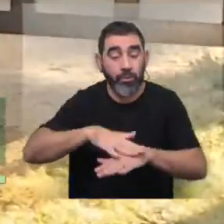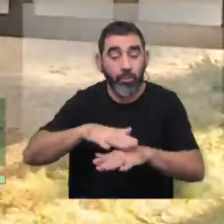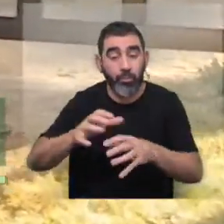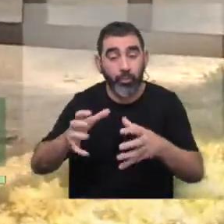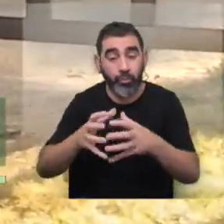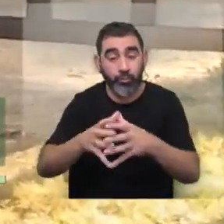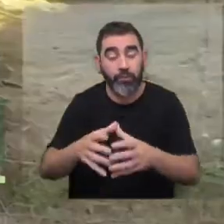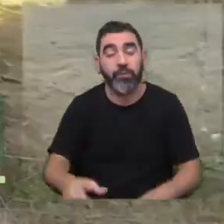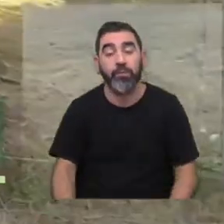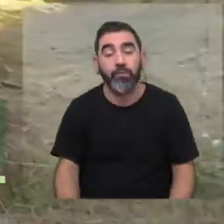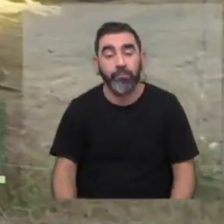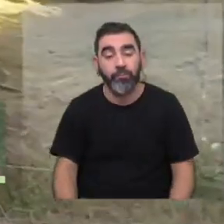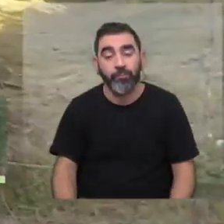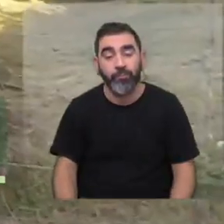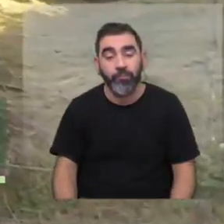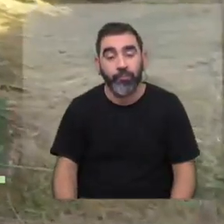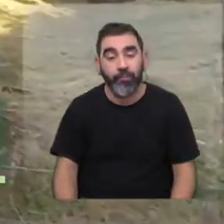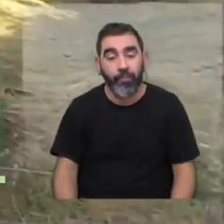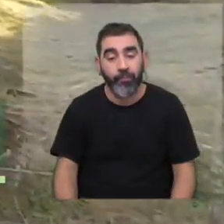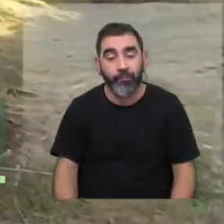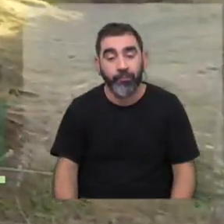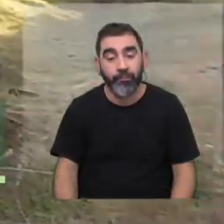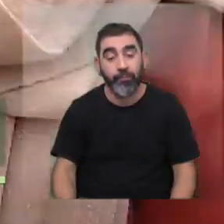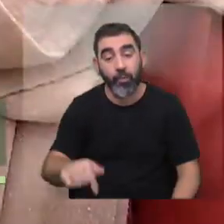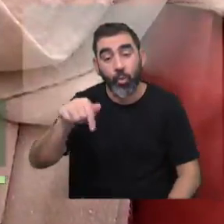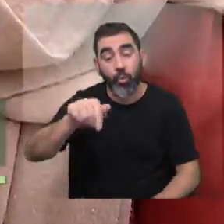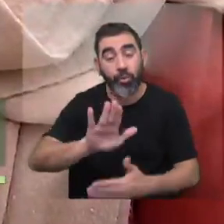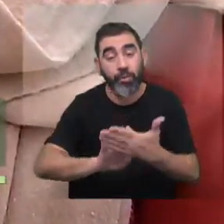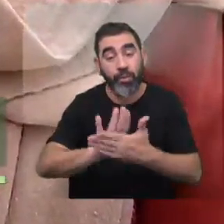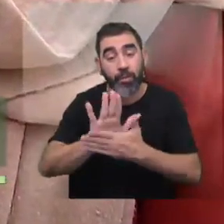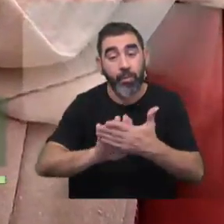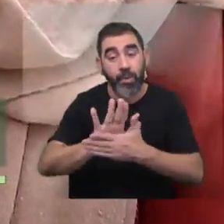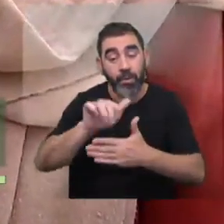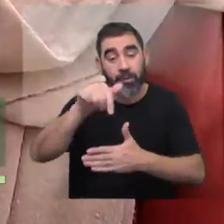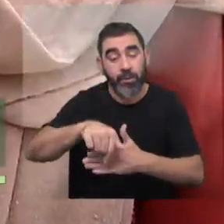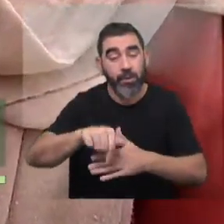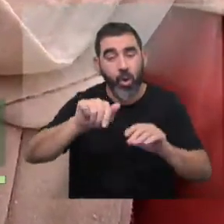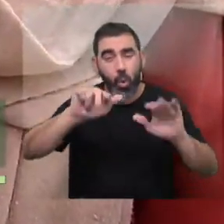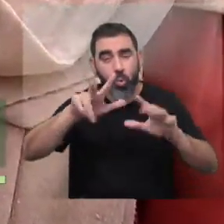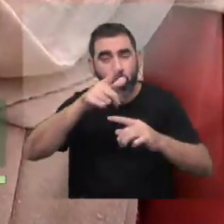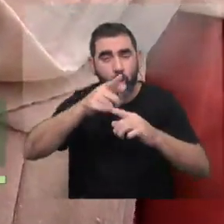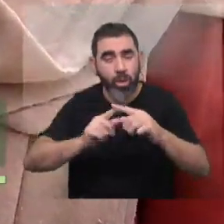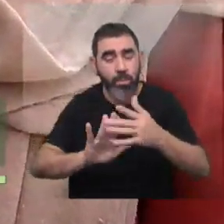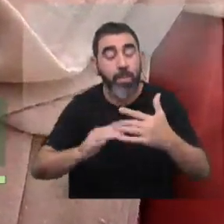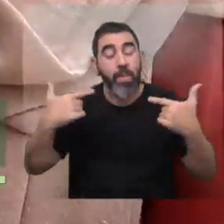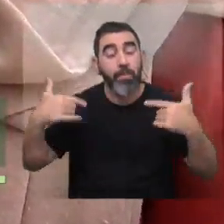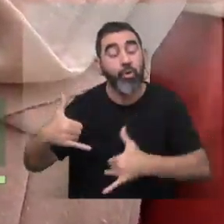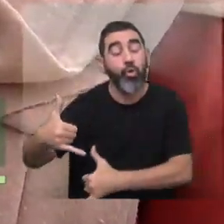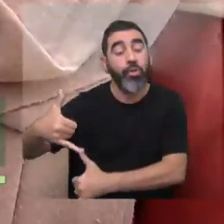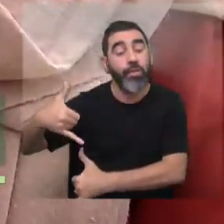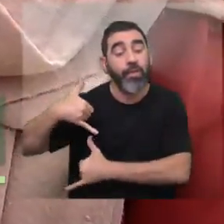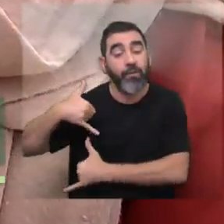viene trabajando sin descanso informarles que esta mañana llegó aquí sobre las 88:30 el ministro de defensa